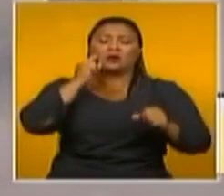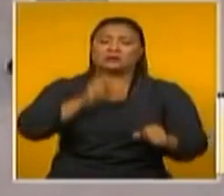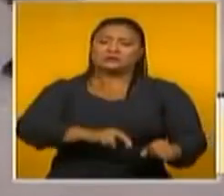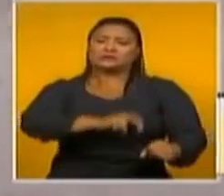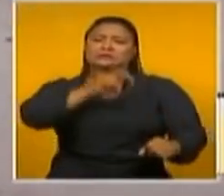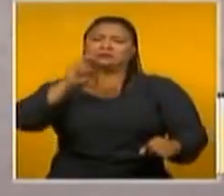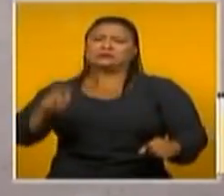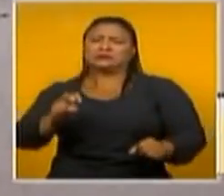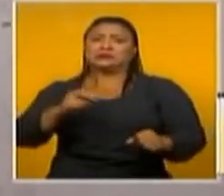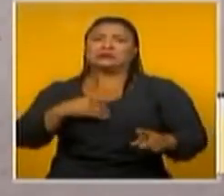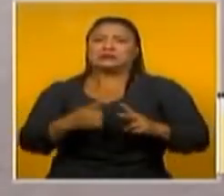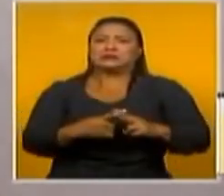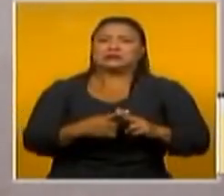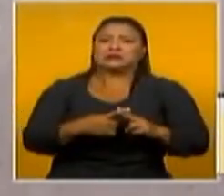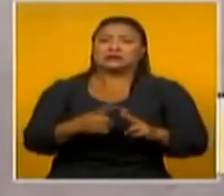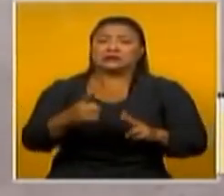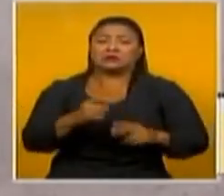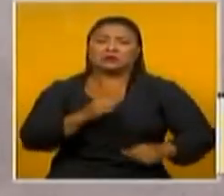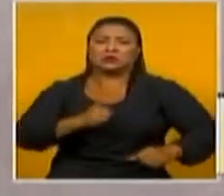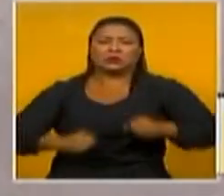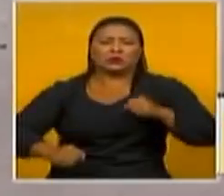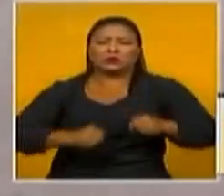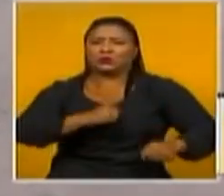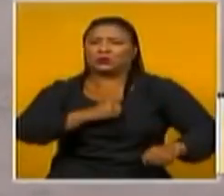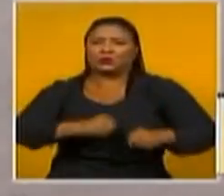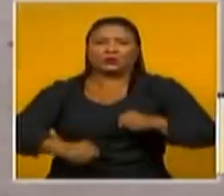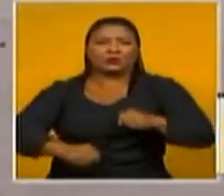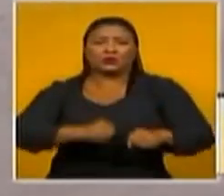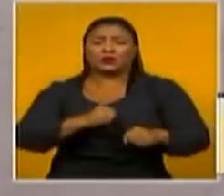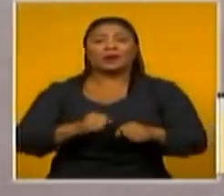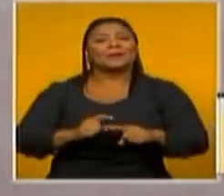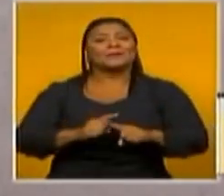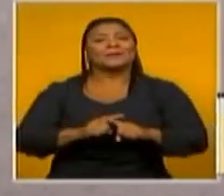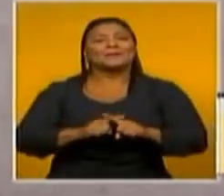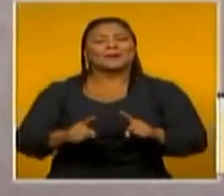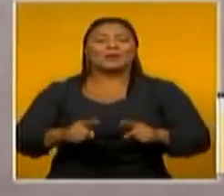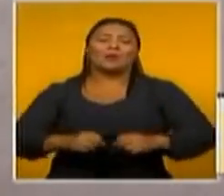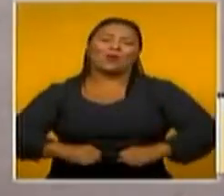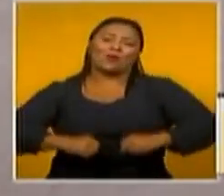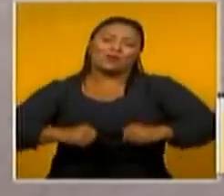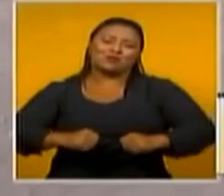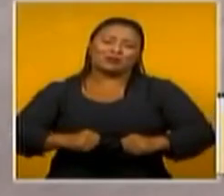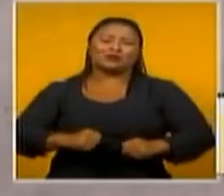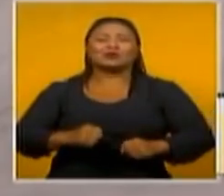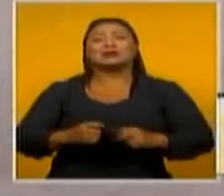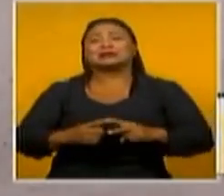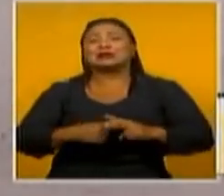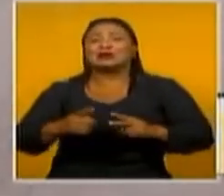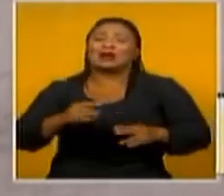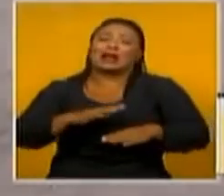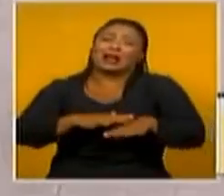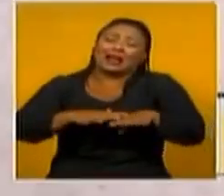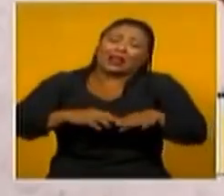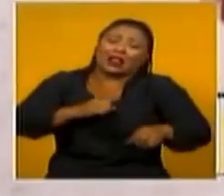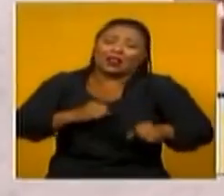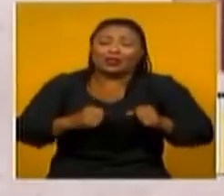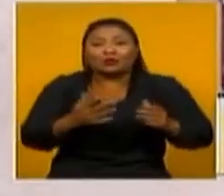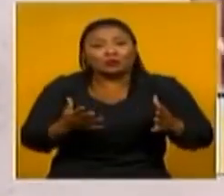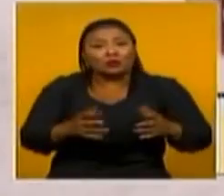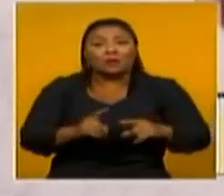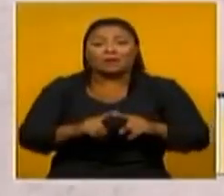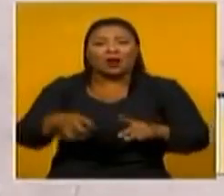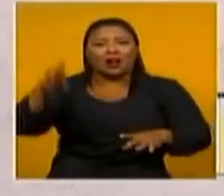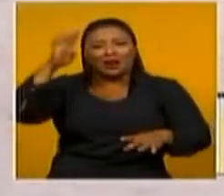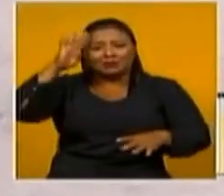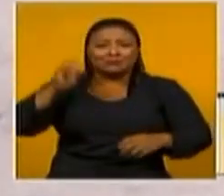y trató de escapar. Corrió y corrió, pero pasadita de peso, no fue muy rápida que digamos, y la